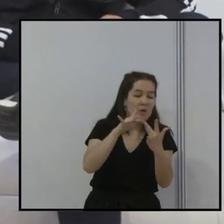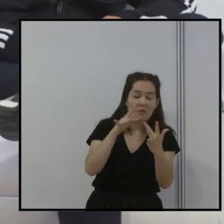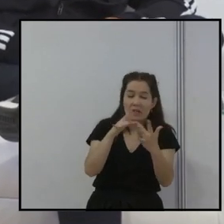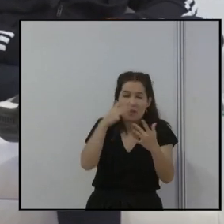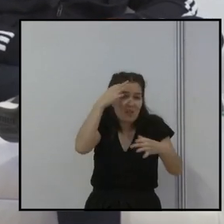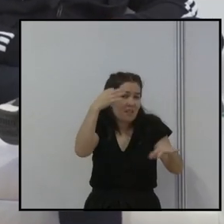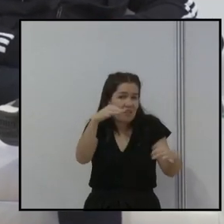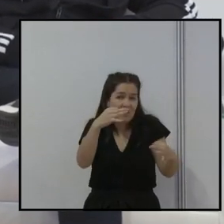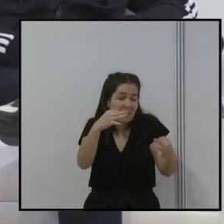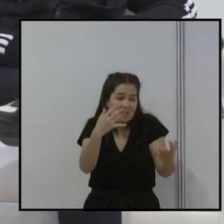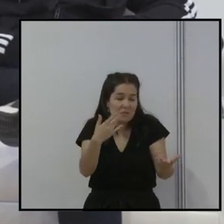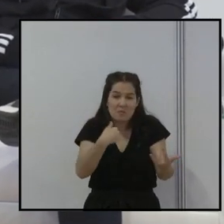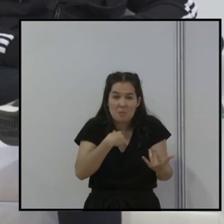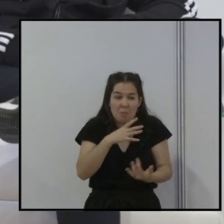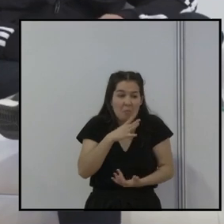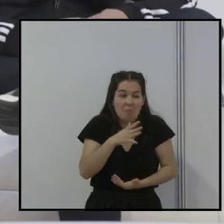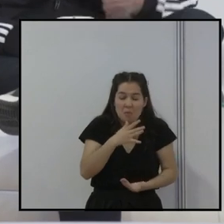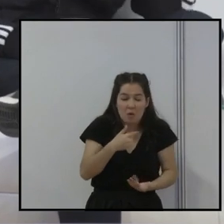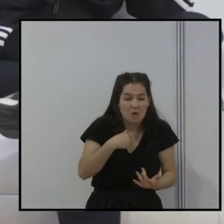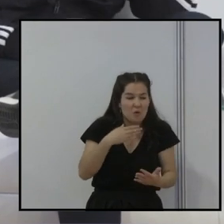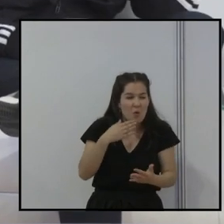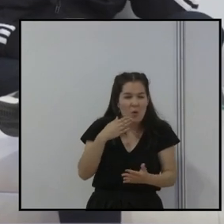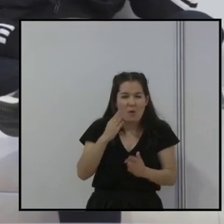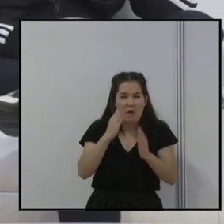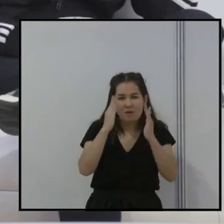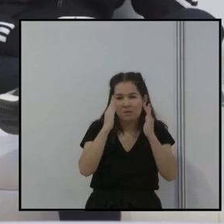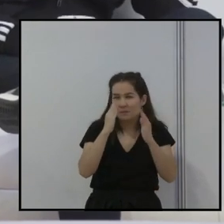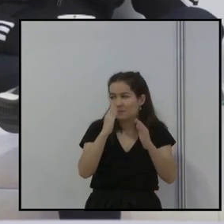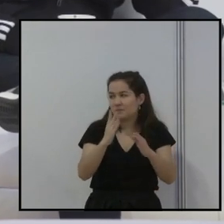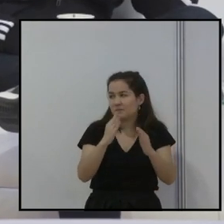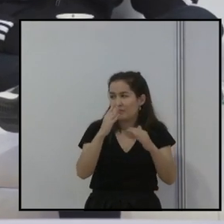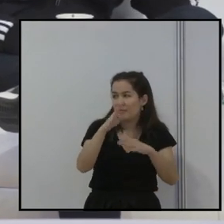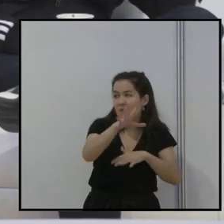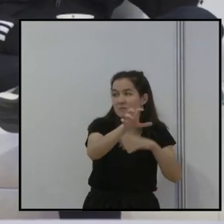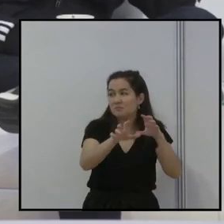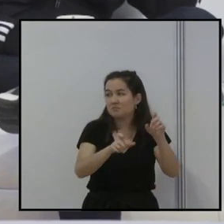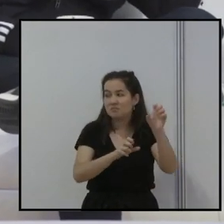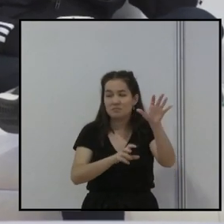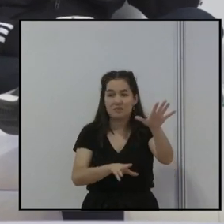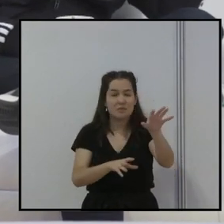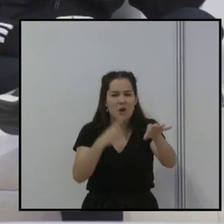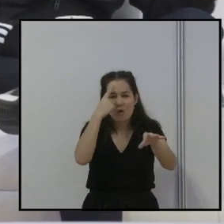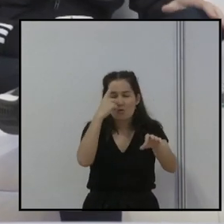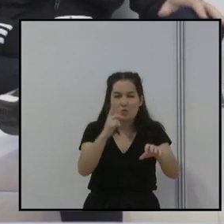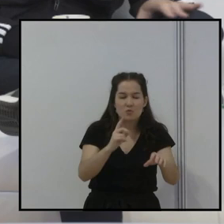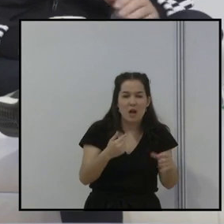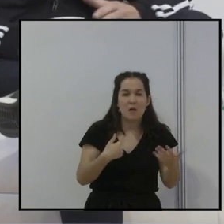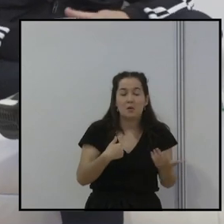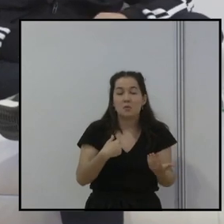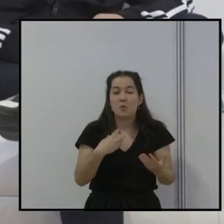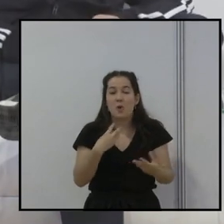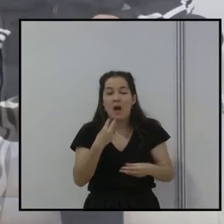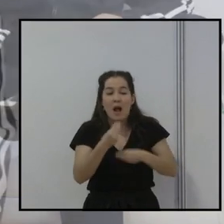qué, no sabes hacia dónde vas, no sabes absolutamente nada más que lo que crees que debes hacer, sin